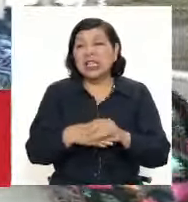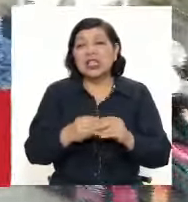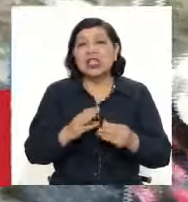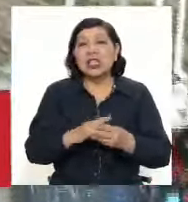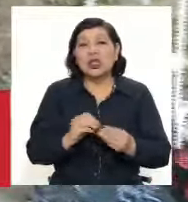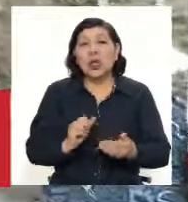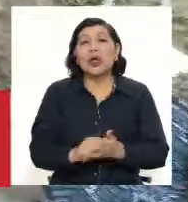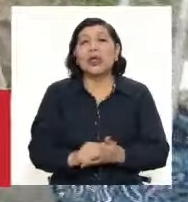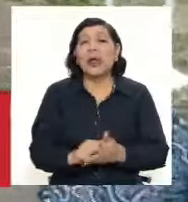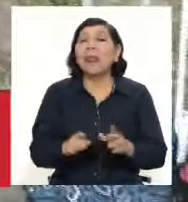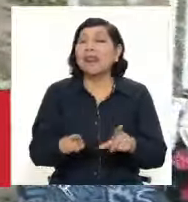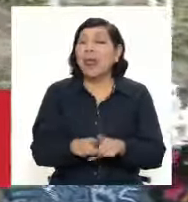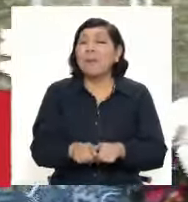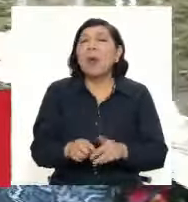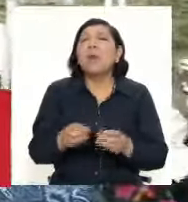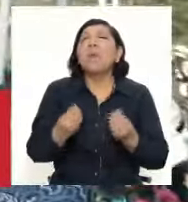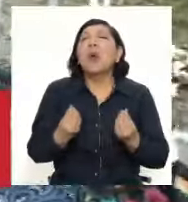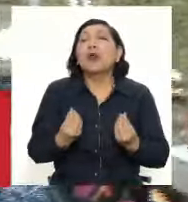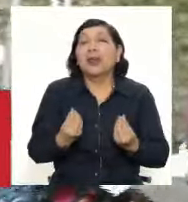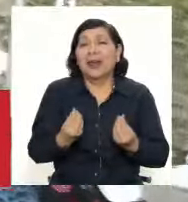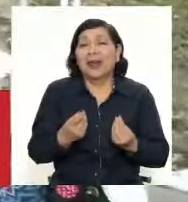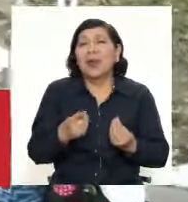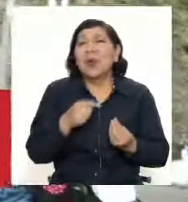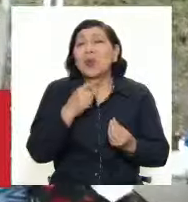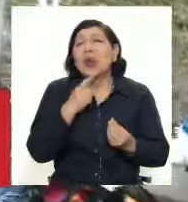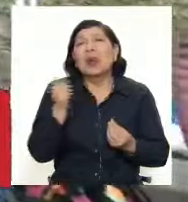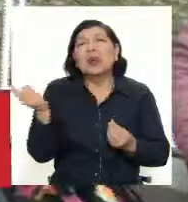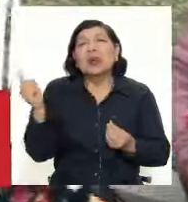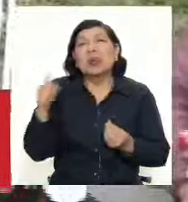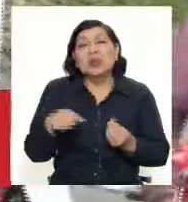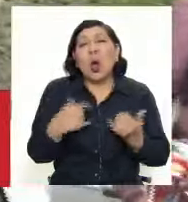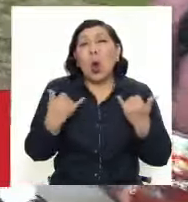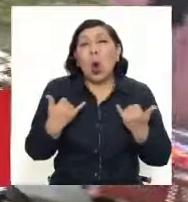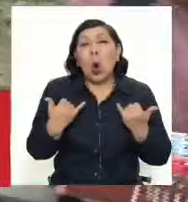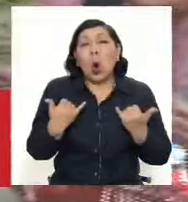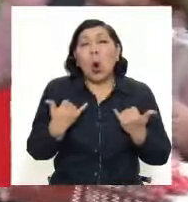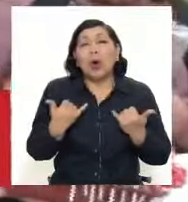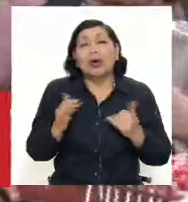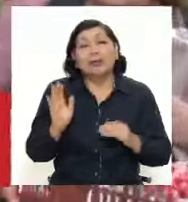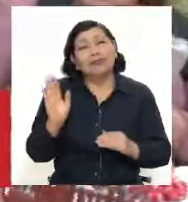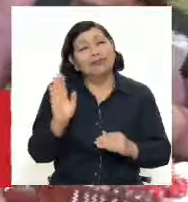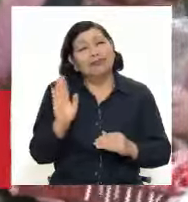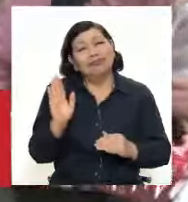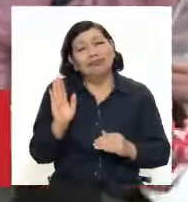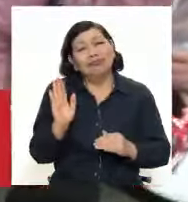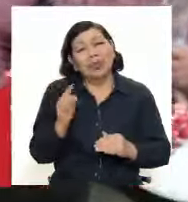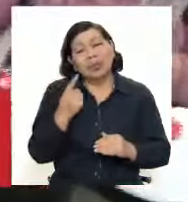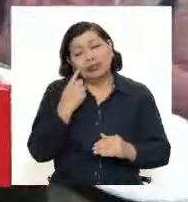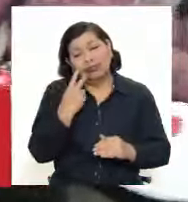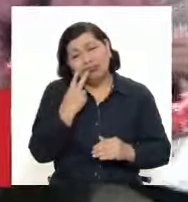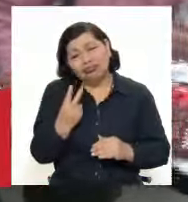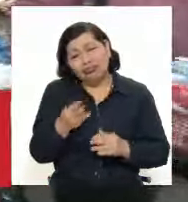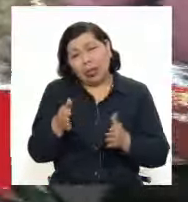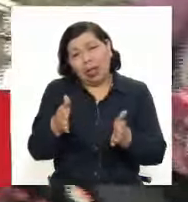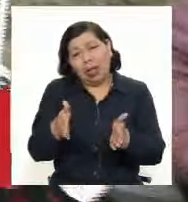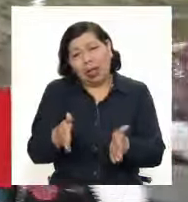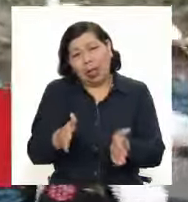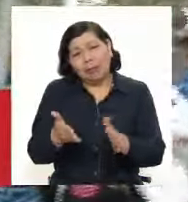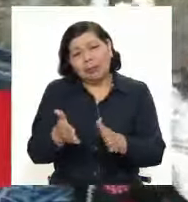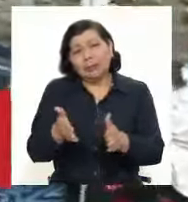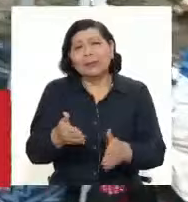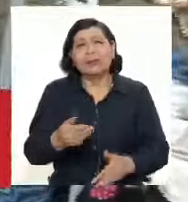tienen y también la razón, el por qué vienen hoy a darle el último adiós al